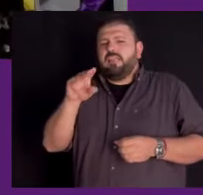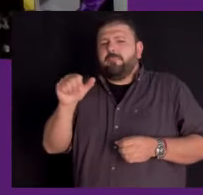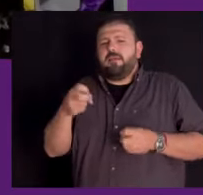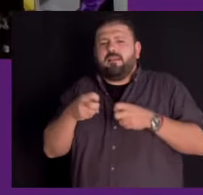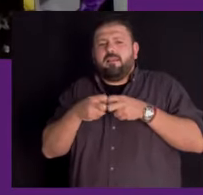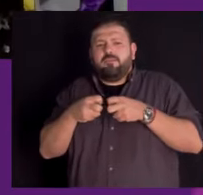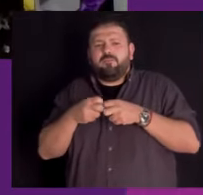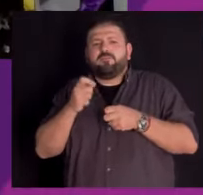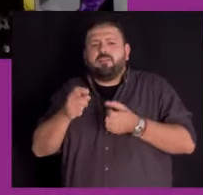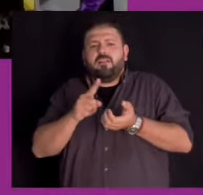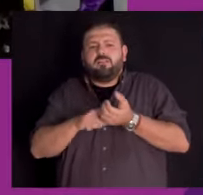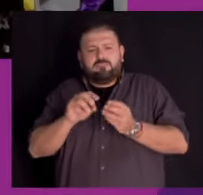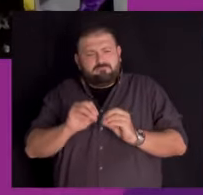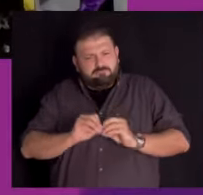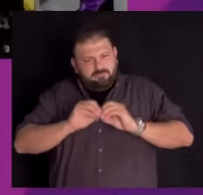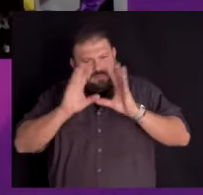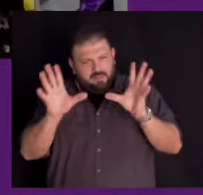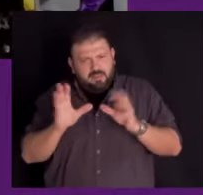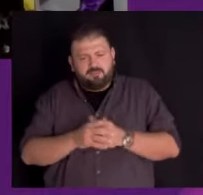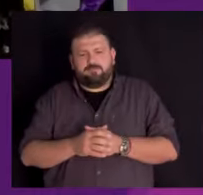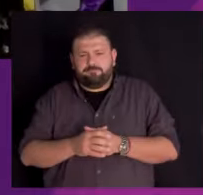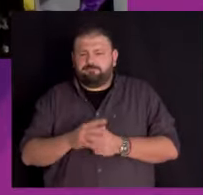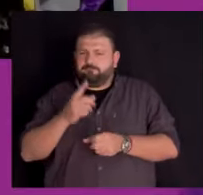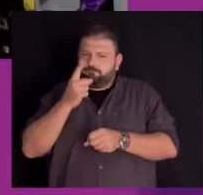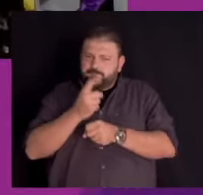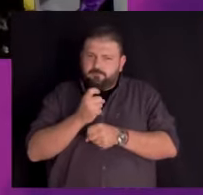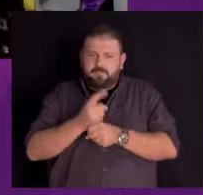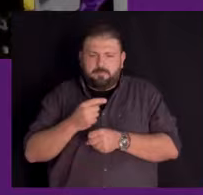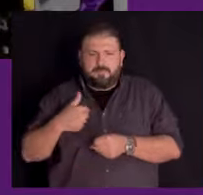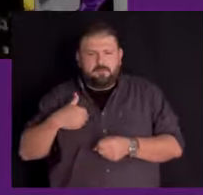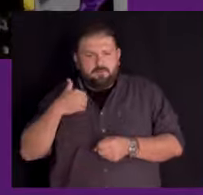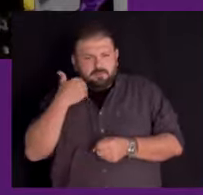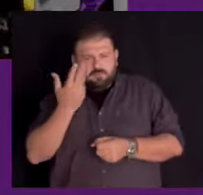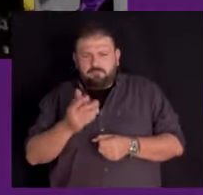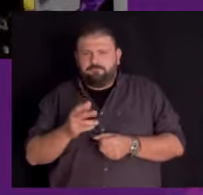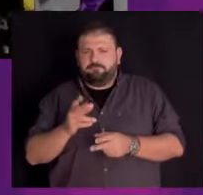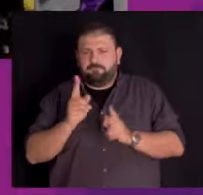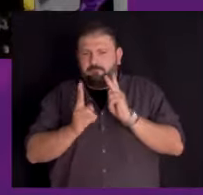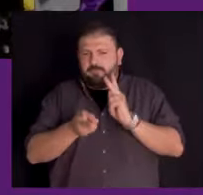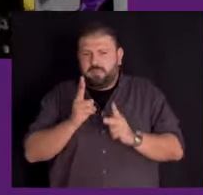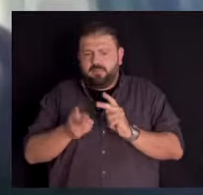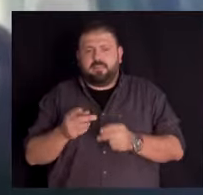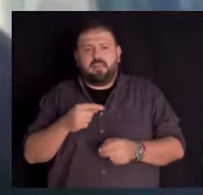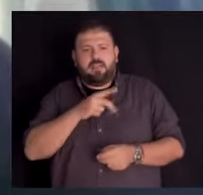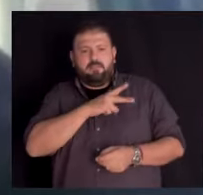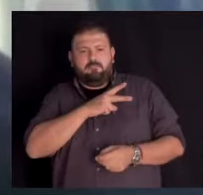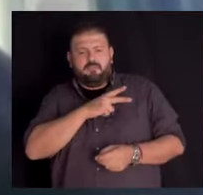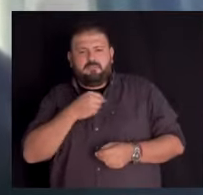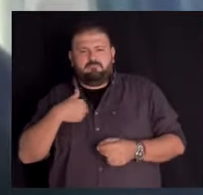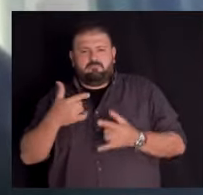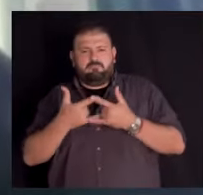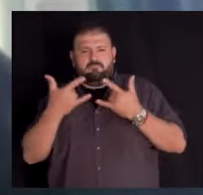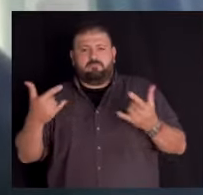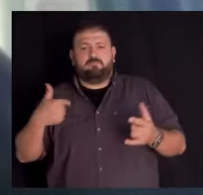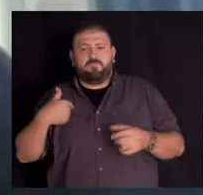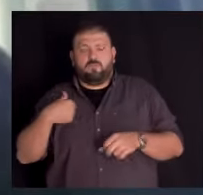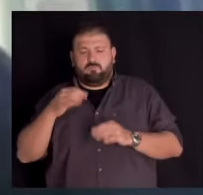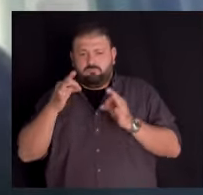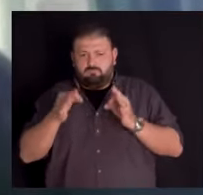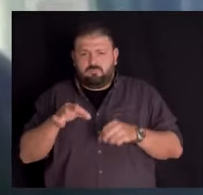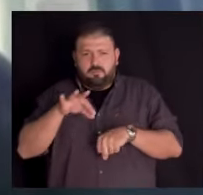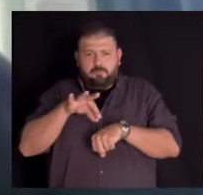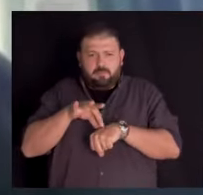Bueno, primero que nada, quiero platicar un poquito de mí. Soy médico cirujano con una especialidad en